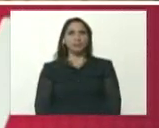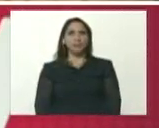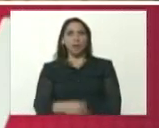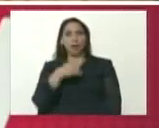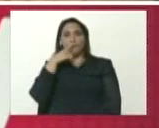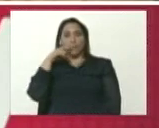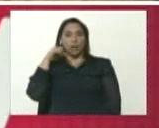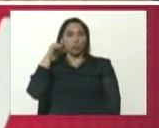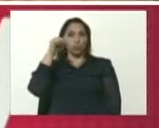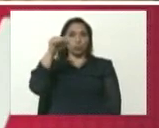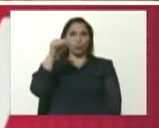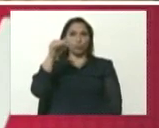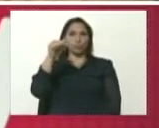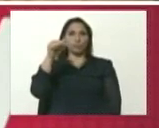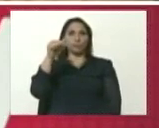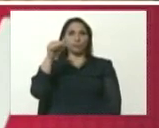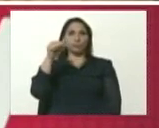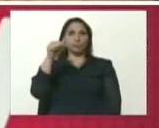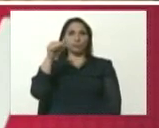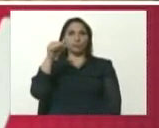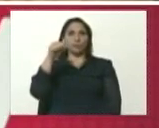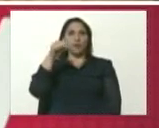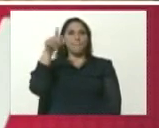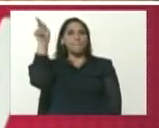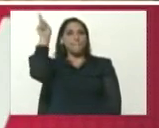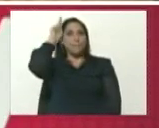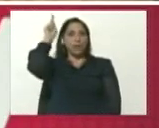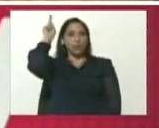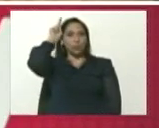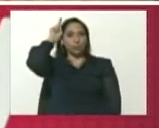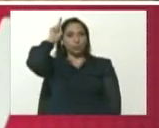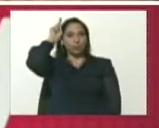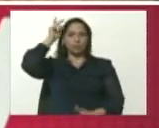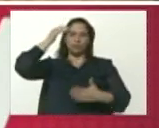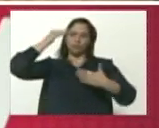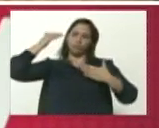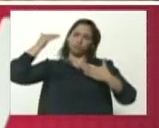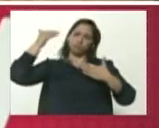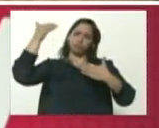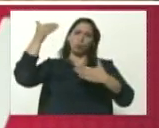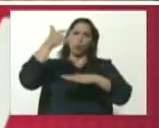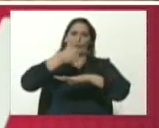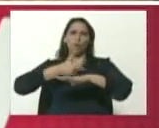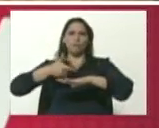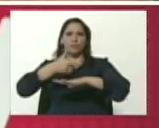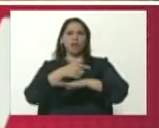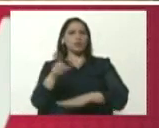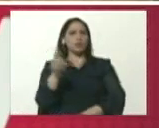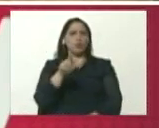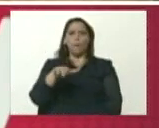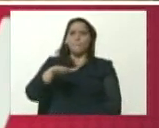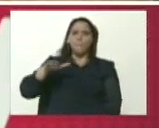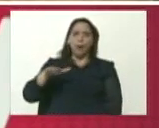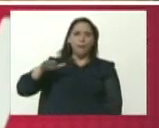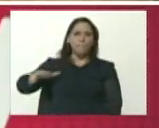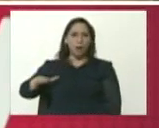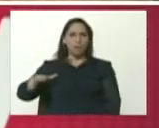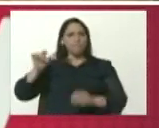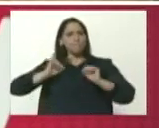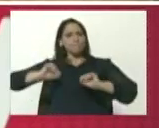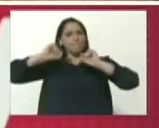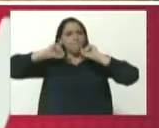Nicolás Maduro, desde el Perú, un saludo para un gobierno que no retrocede. ¡Viva